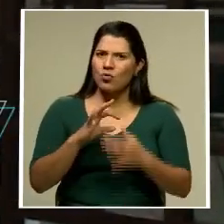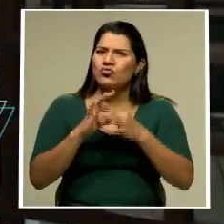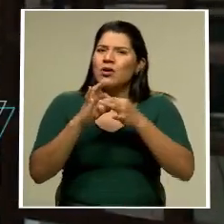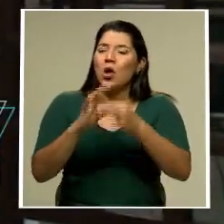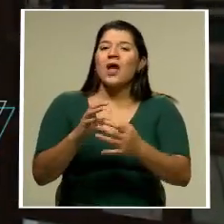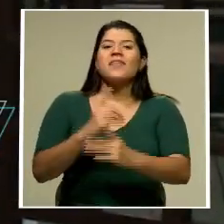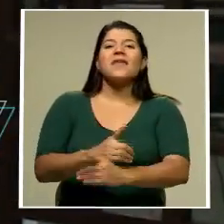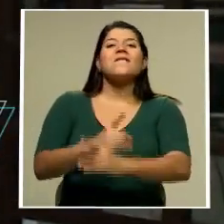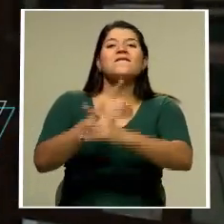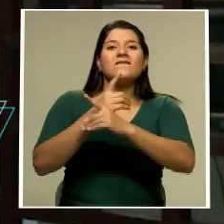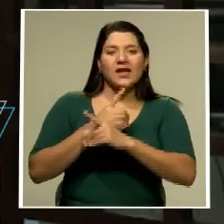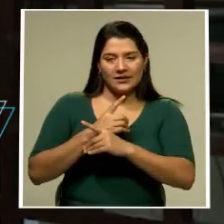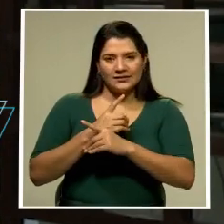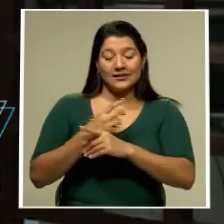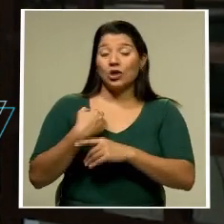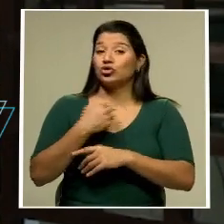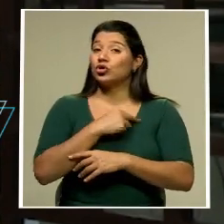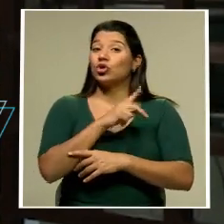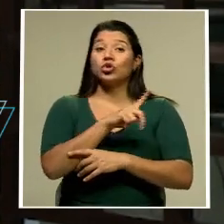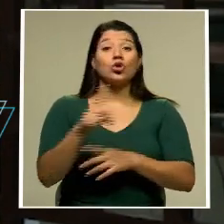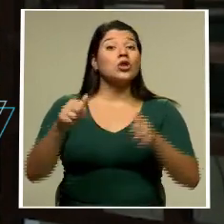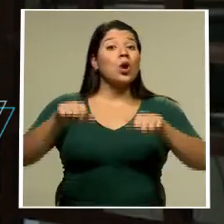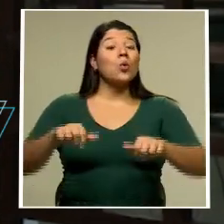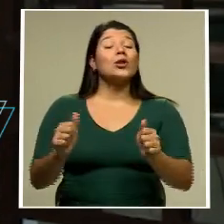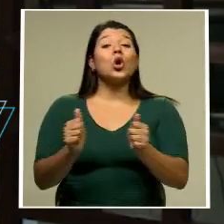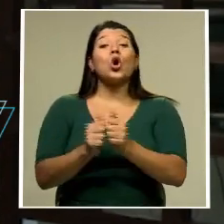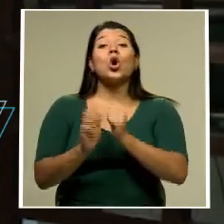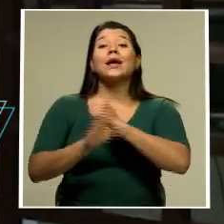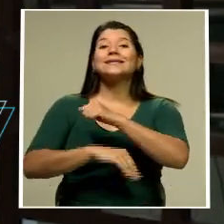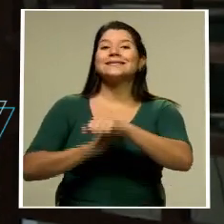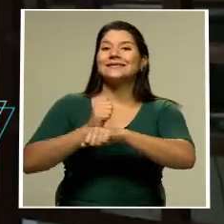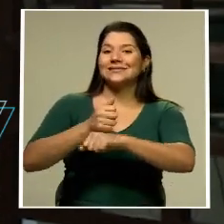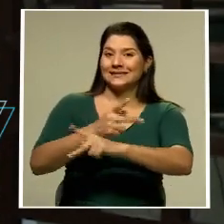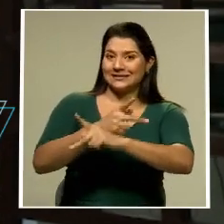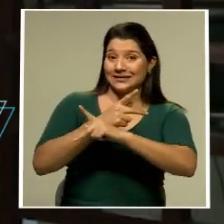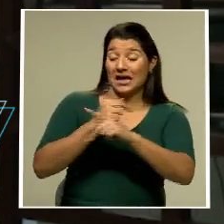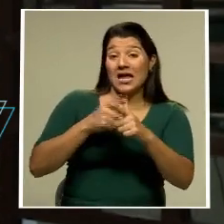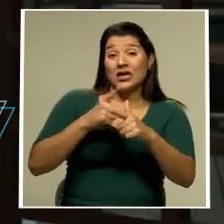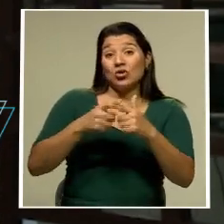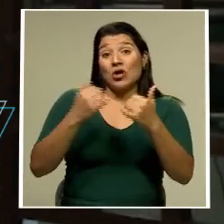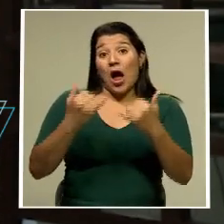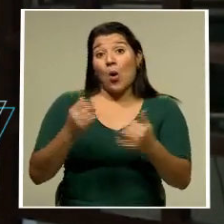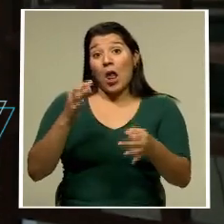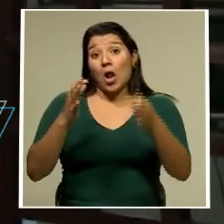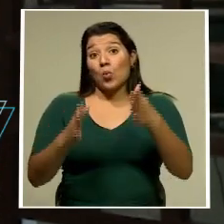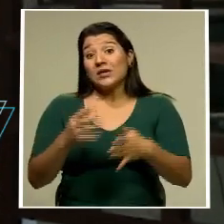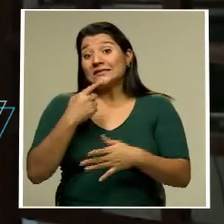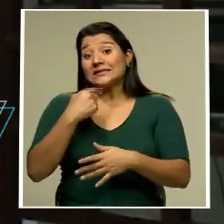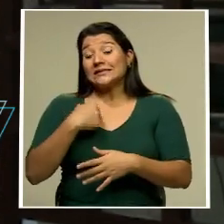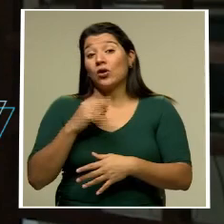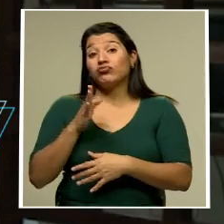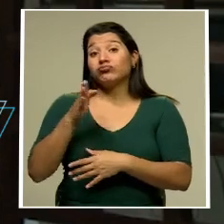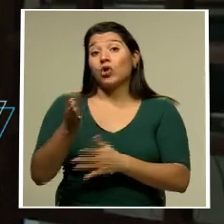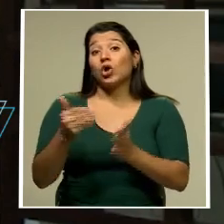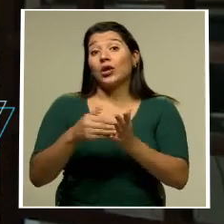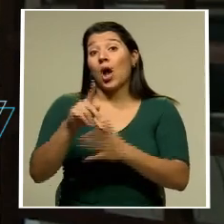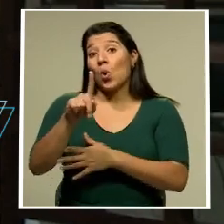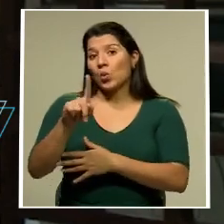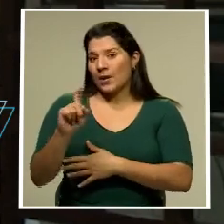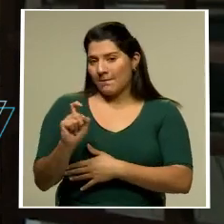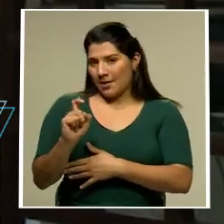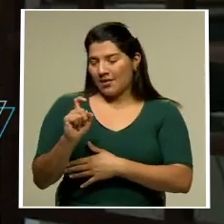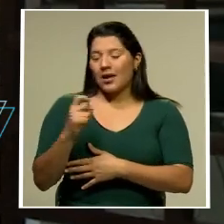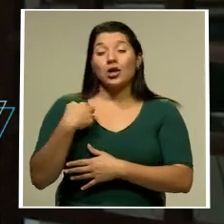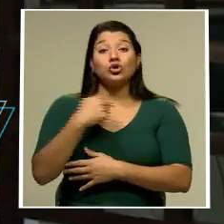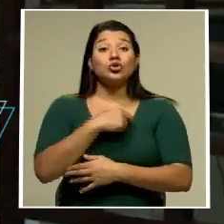¿verdad?, al que nos impusimos. Ahora el señor juez nos citó a partir de la 1:30. Esperamos